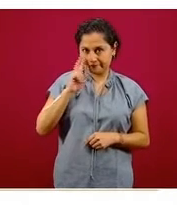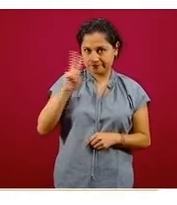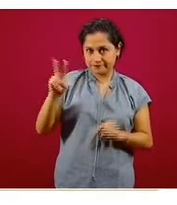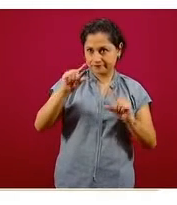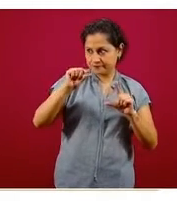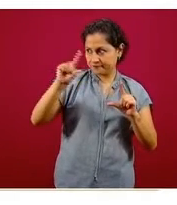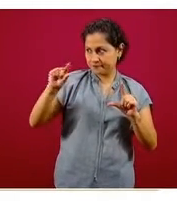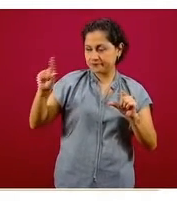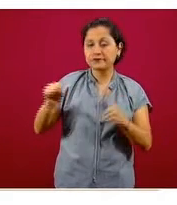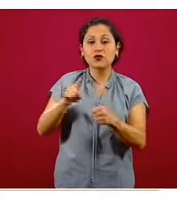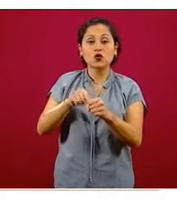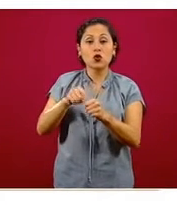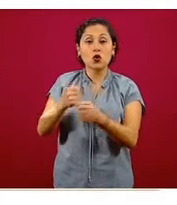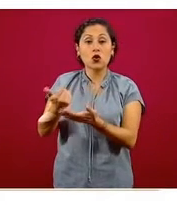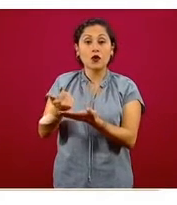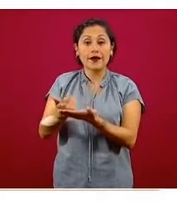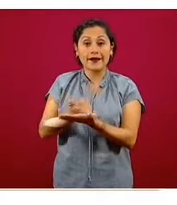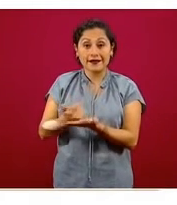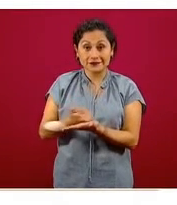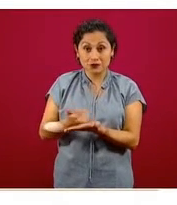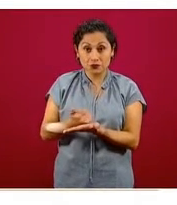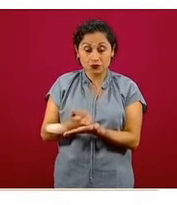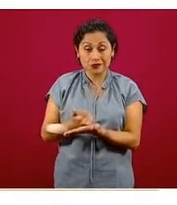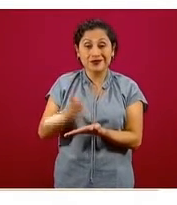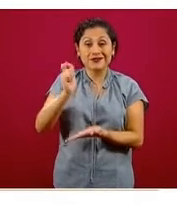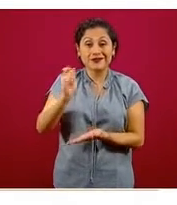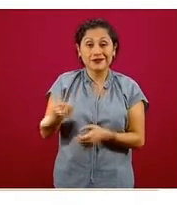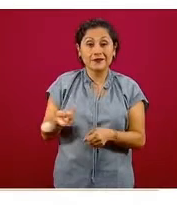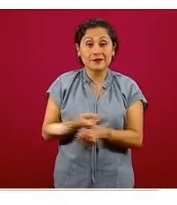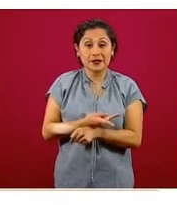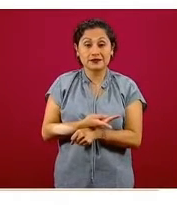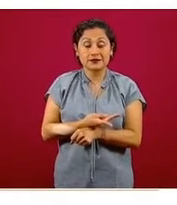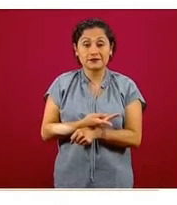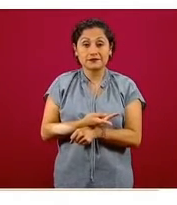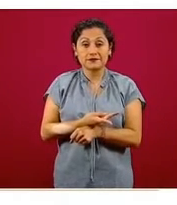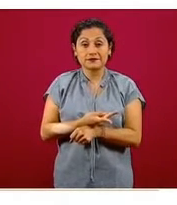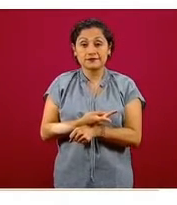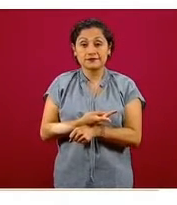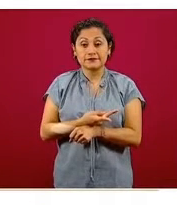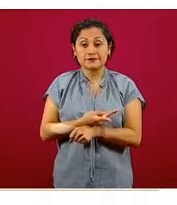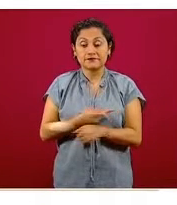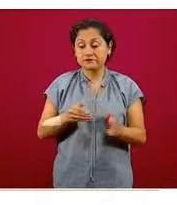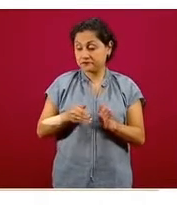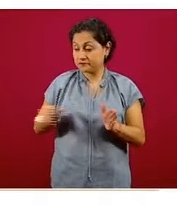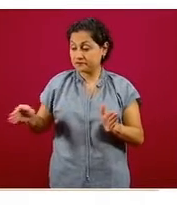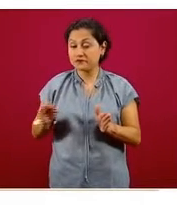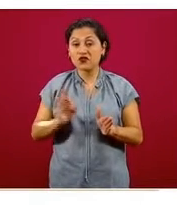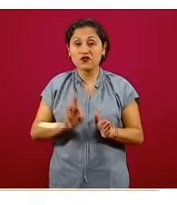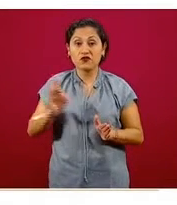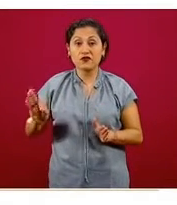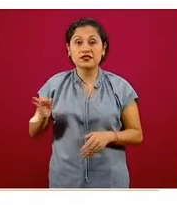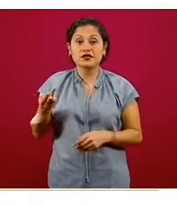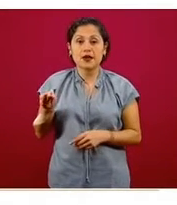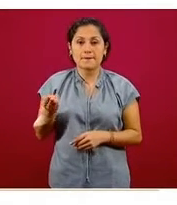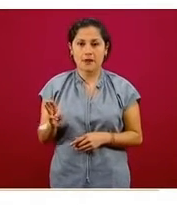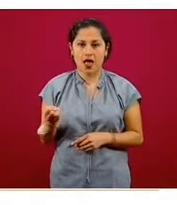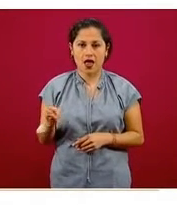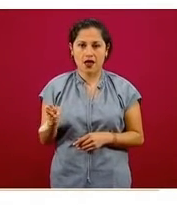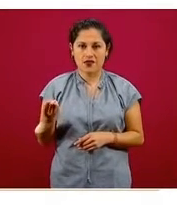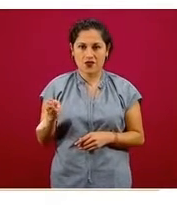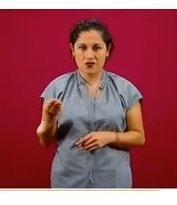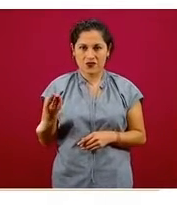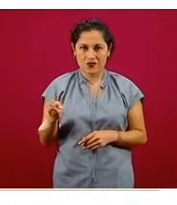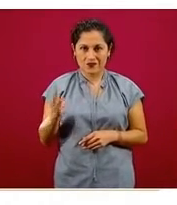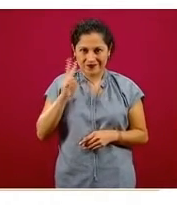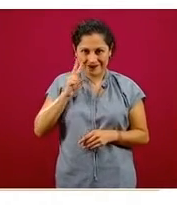gráfico, prácticamente la gran mayoría de ellas están distribuidas en el mes de mayo. Son defunciones que ocurrieron en